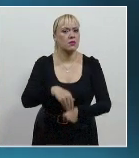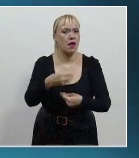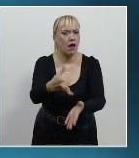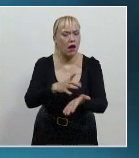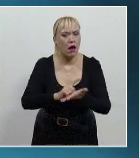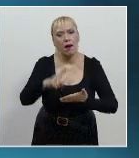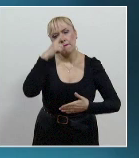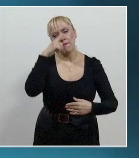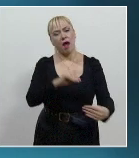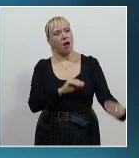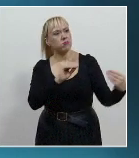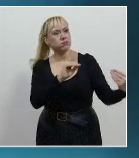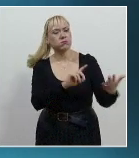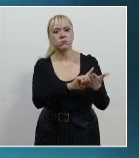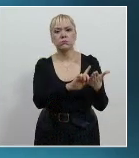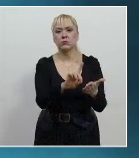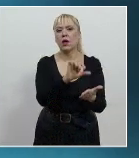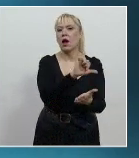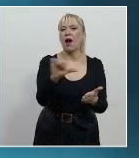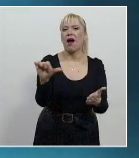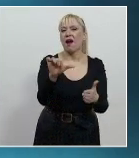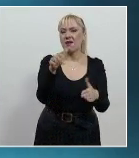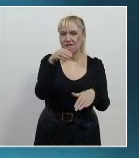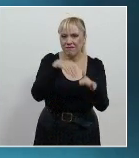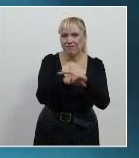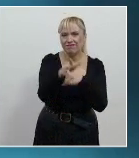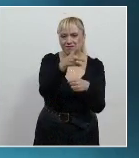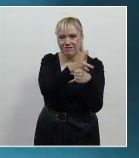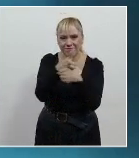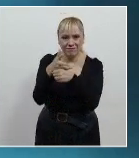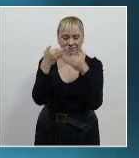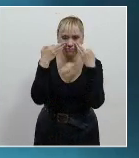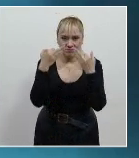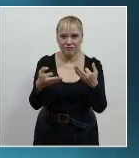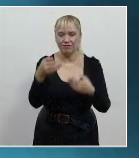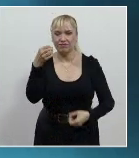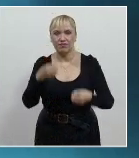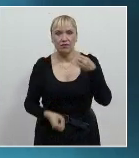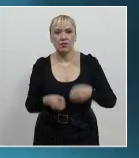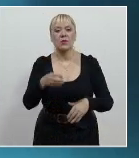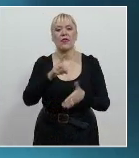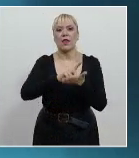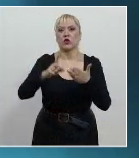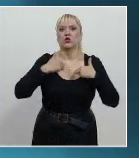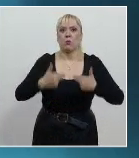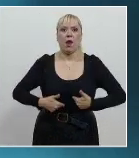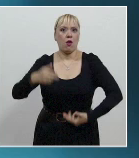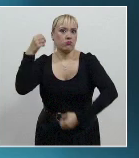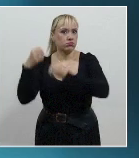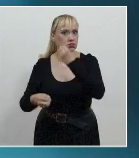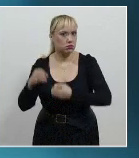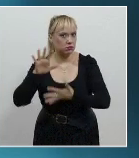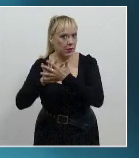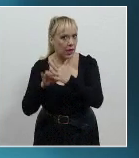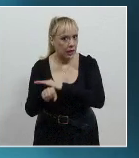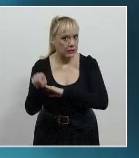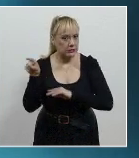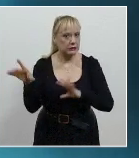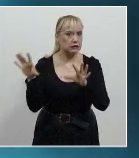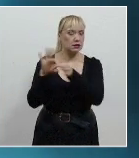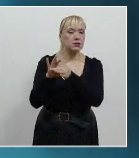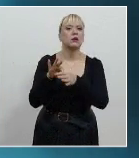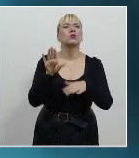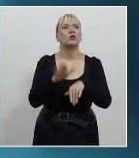recurso de apelación en el sistema penal acusatorio y oral, pero se relacionan con diversos temas. La primera establece que la adhesión